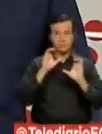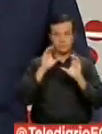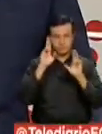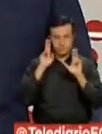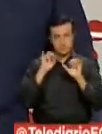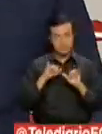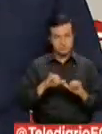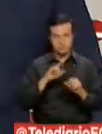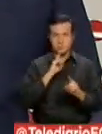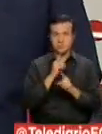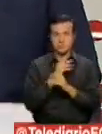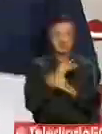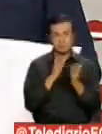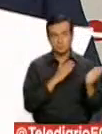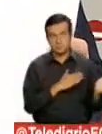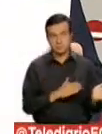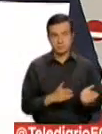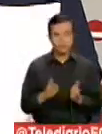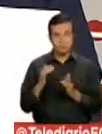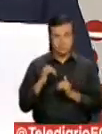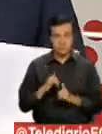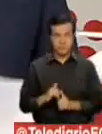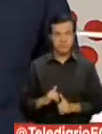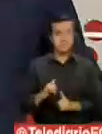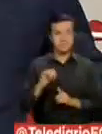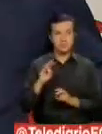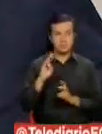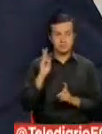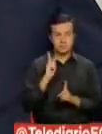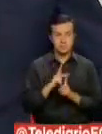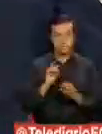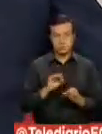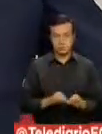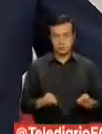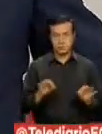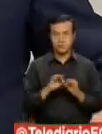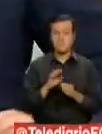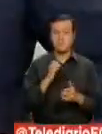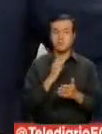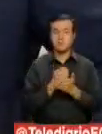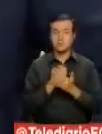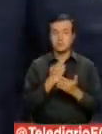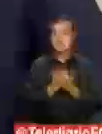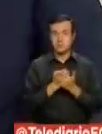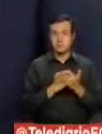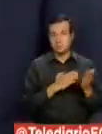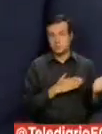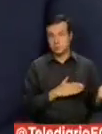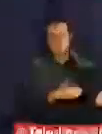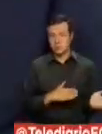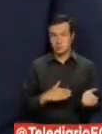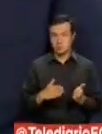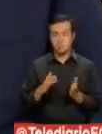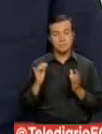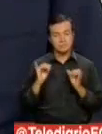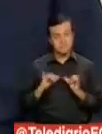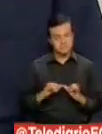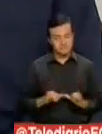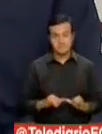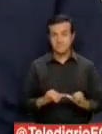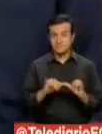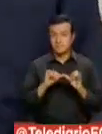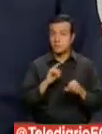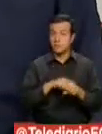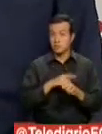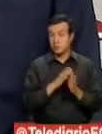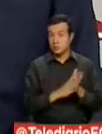entregas, porque evidentemente constituye el tema clave de la economía y lo será durante un